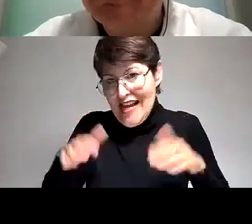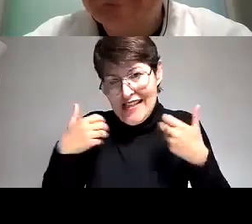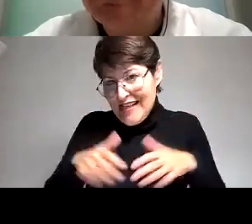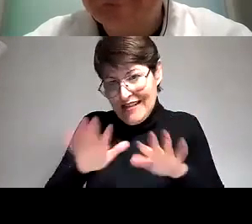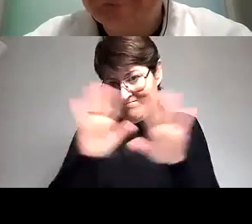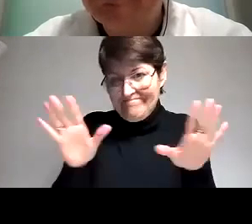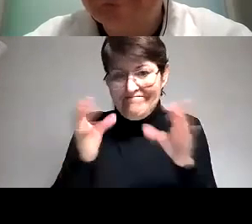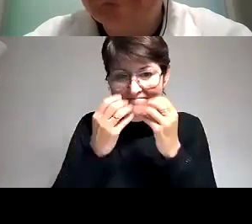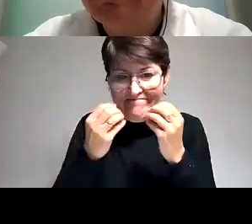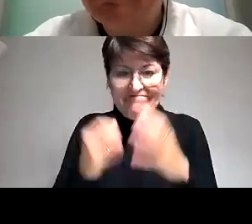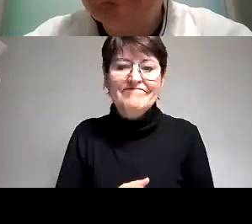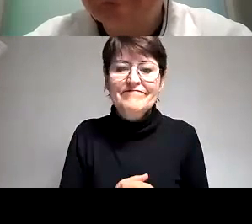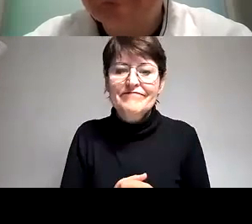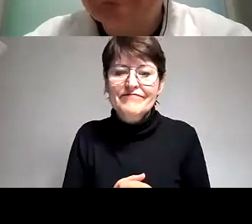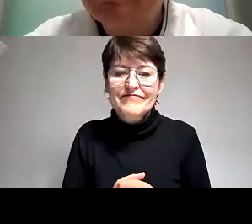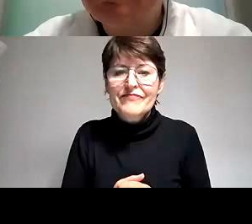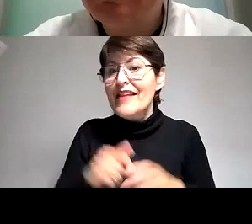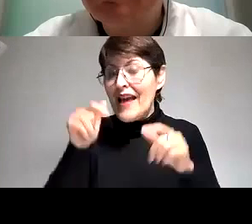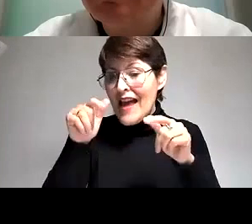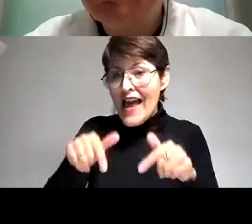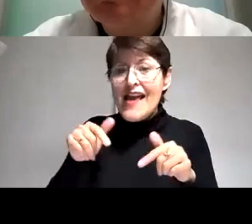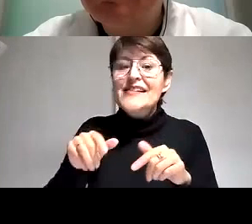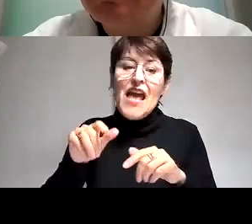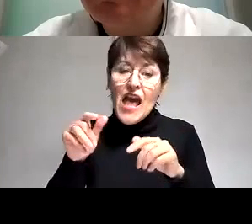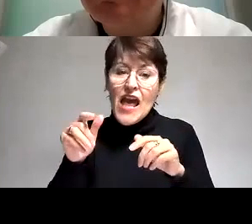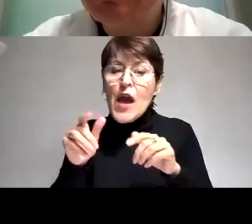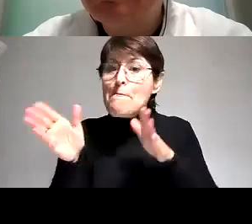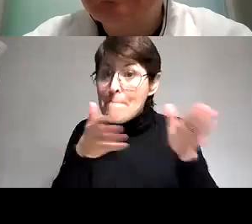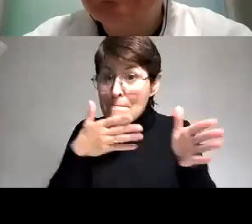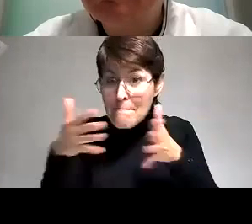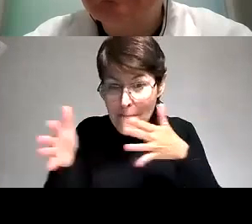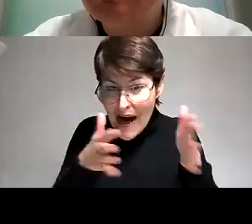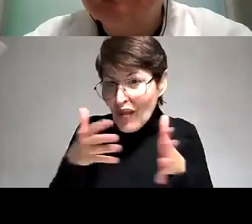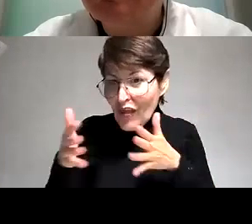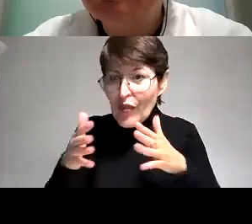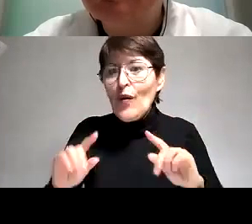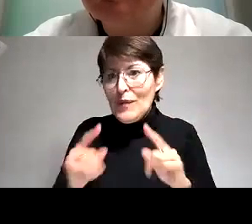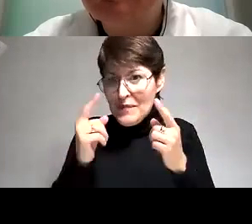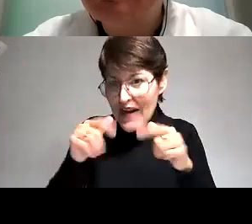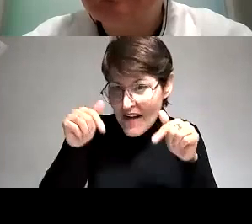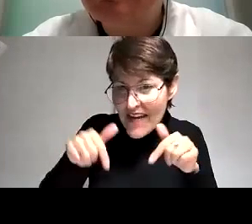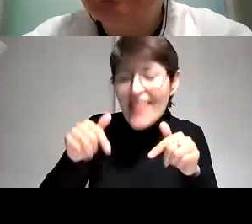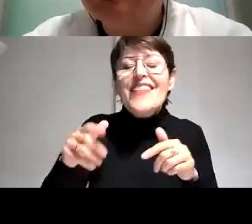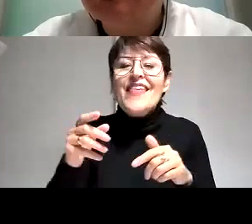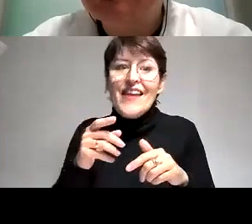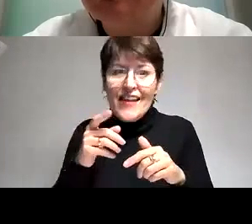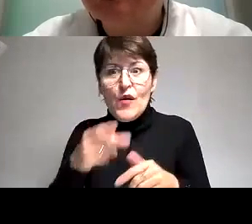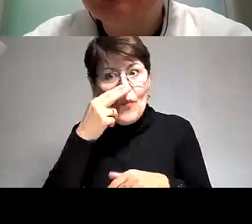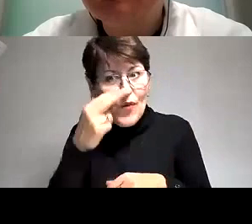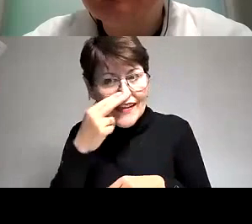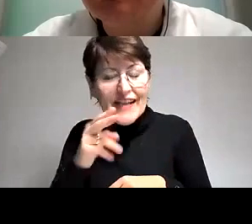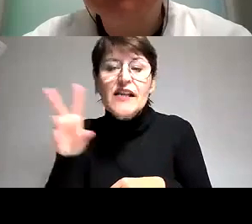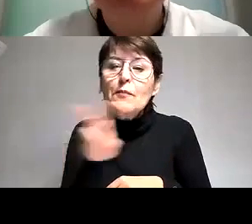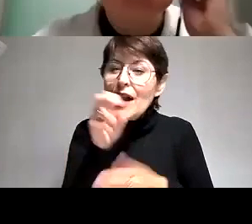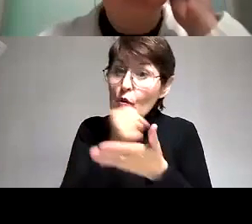estamos. Primer webinar de marzo, un webinar súper interesante, ya no solo para los nuevos socios, sino